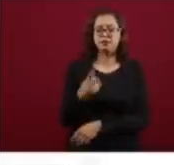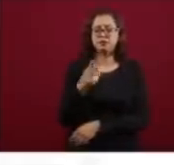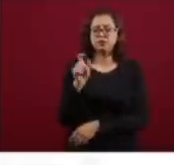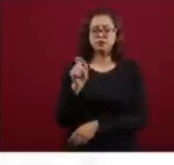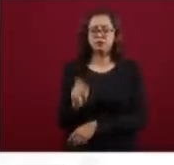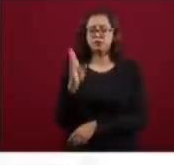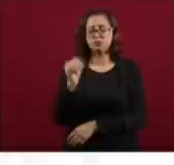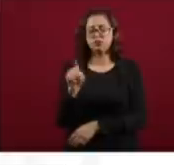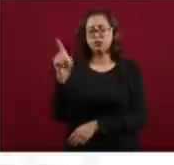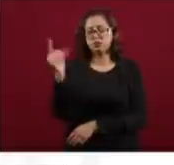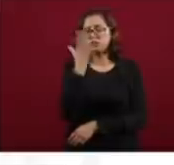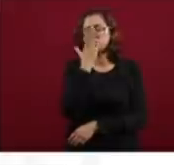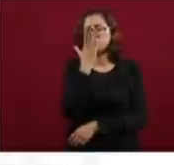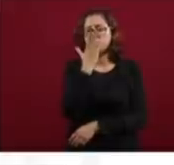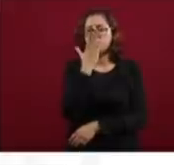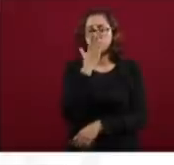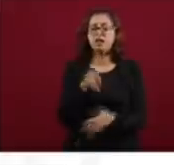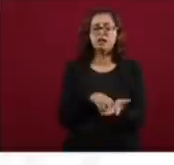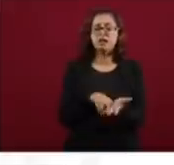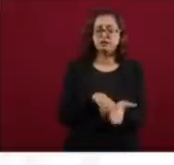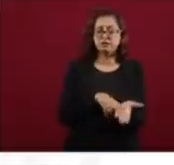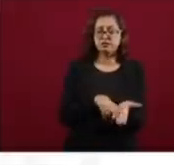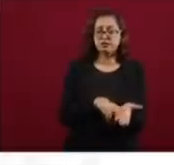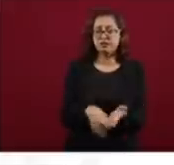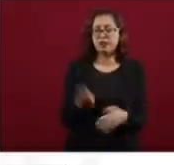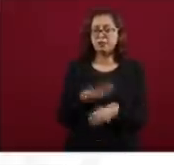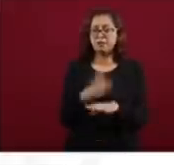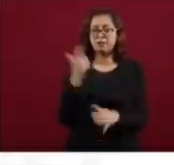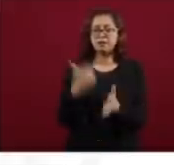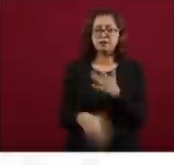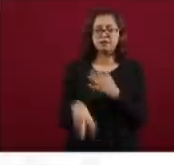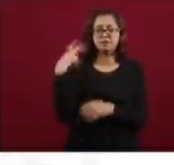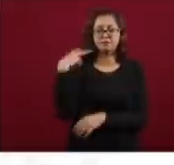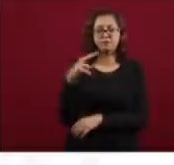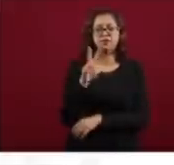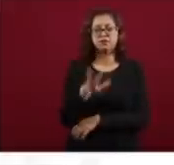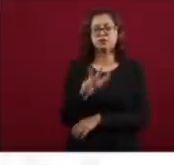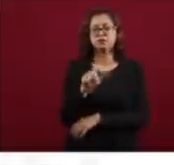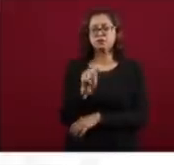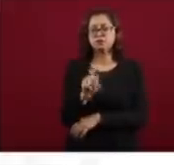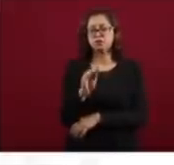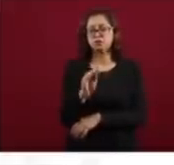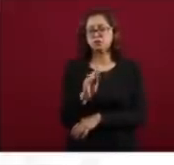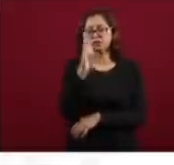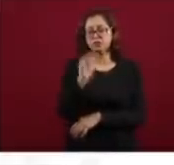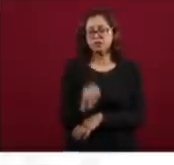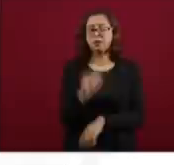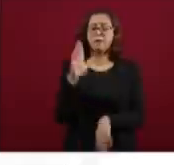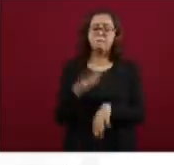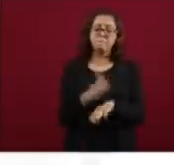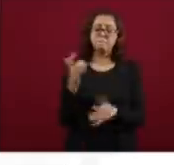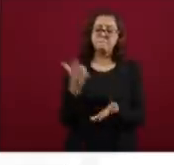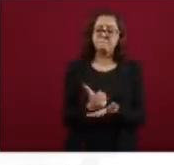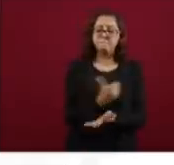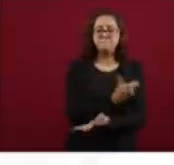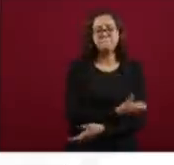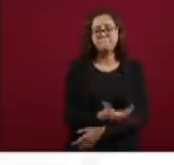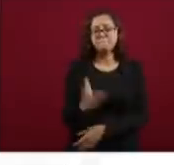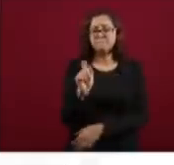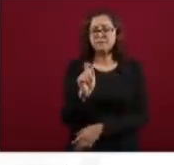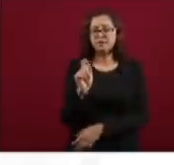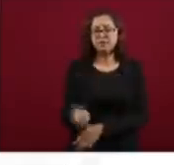sonora el diesel el más económico medellín de bravo veracruz 1899 y para variar la máscara 22